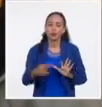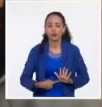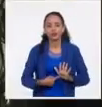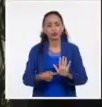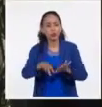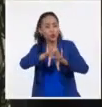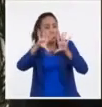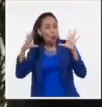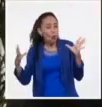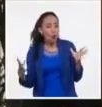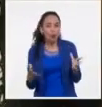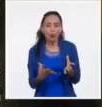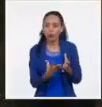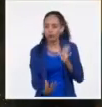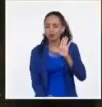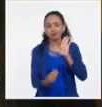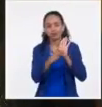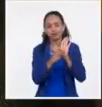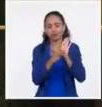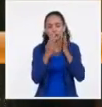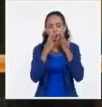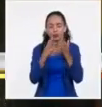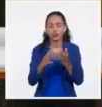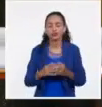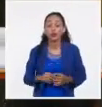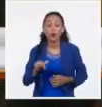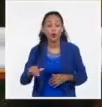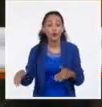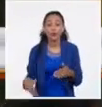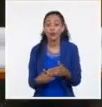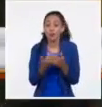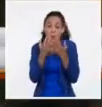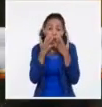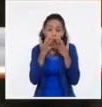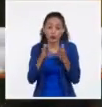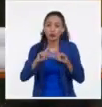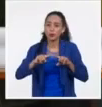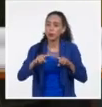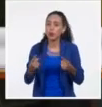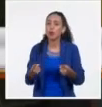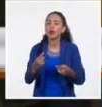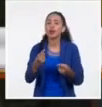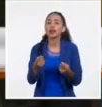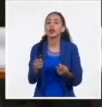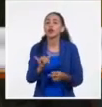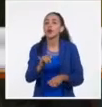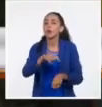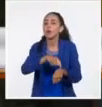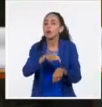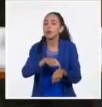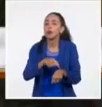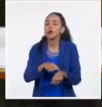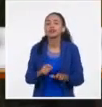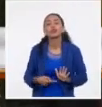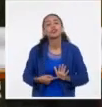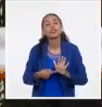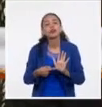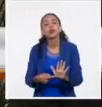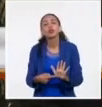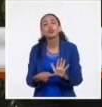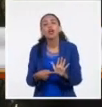más posible. Es un día histórico porque es un momento que nos demuestra